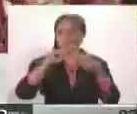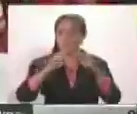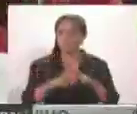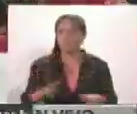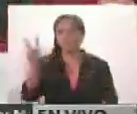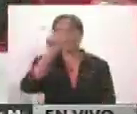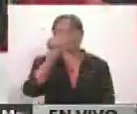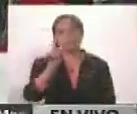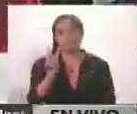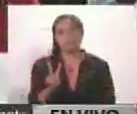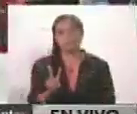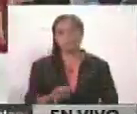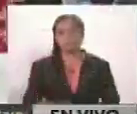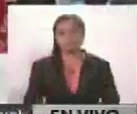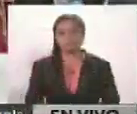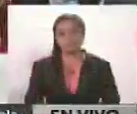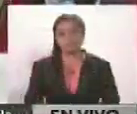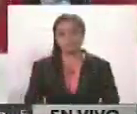Venezuela.